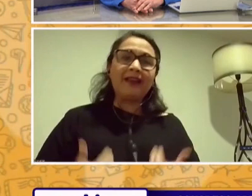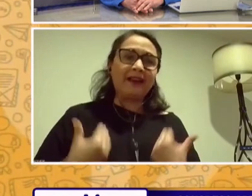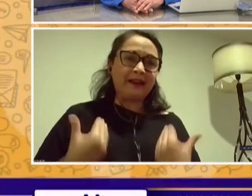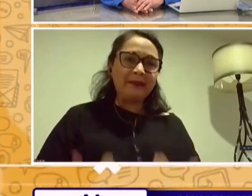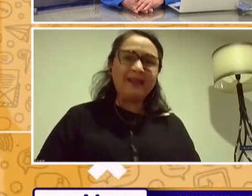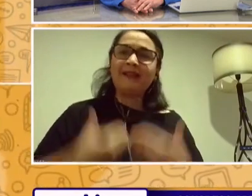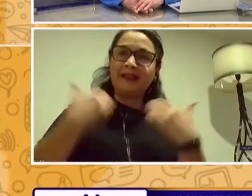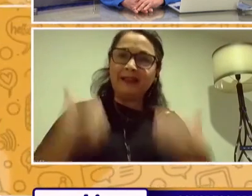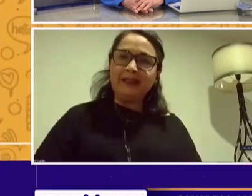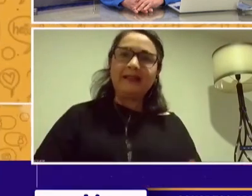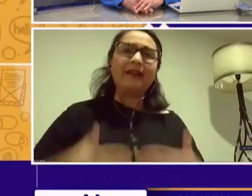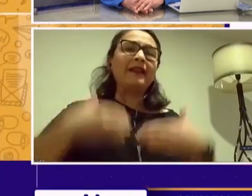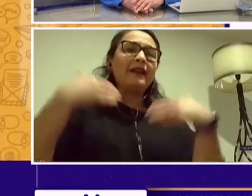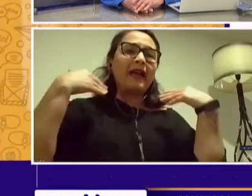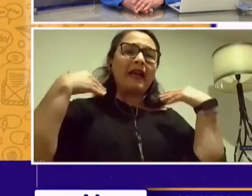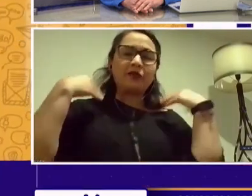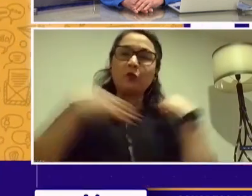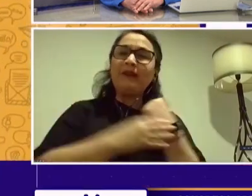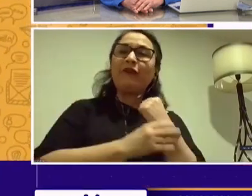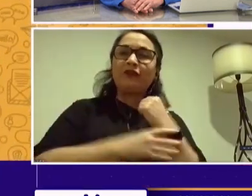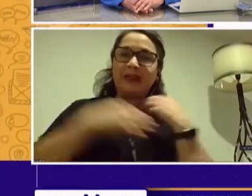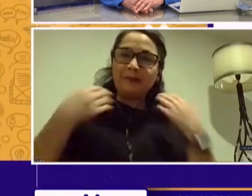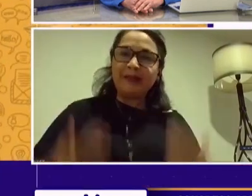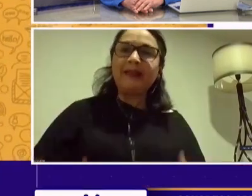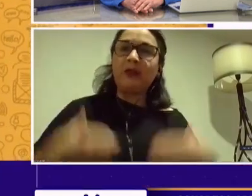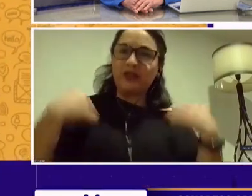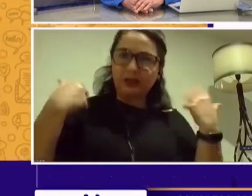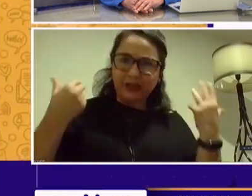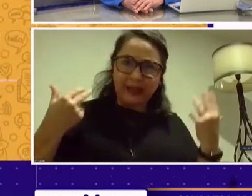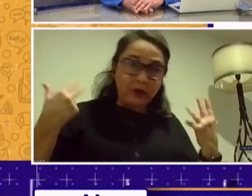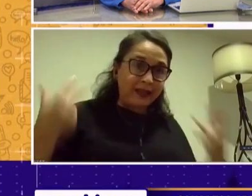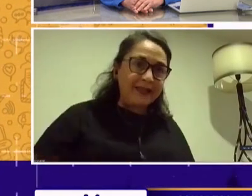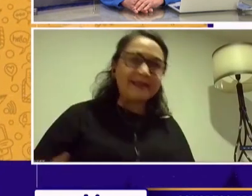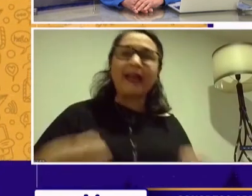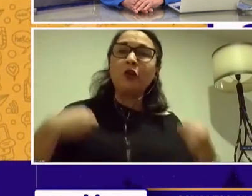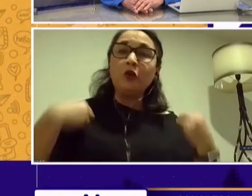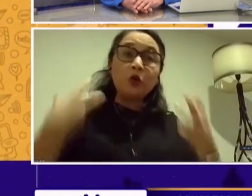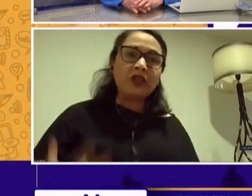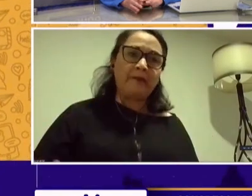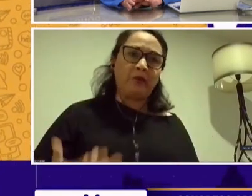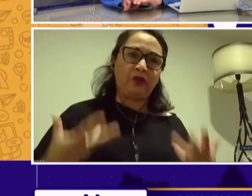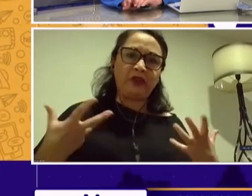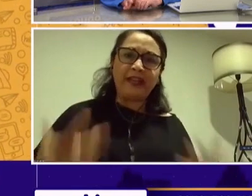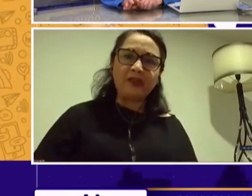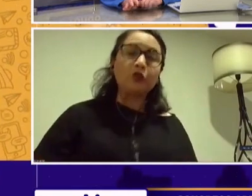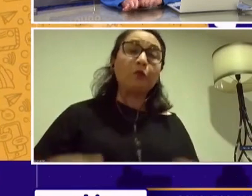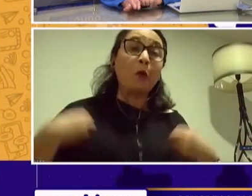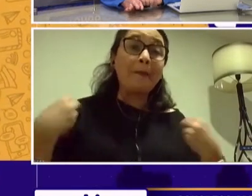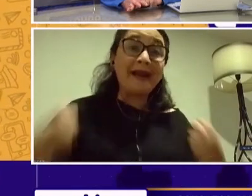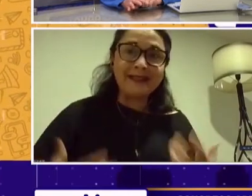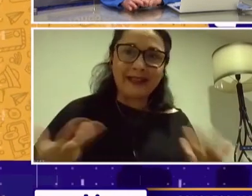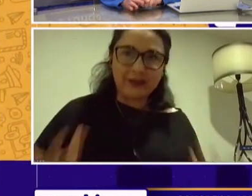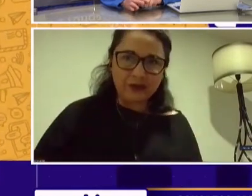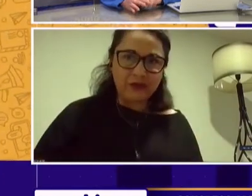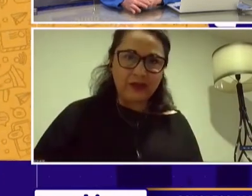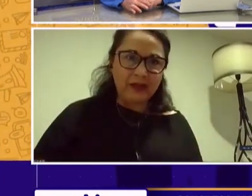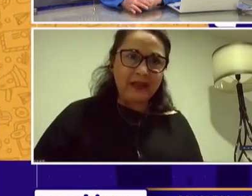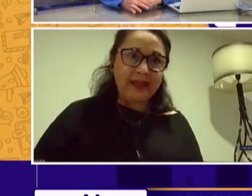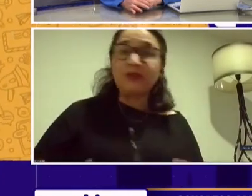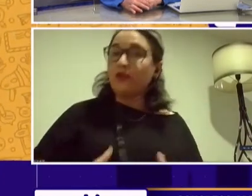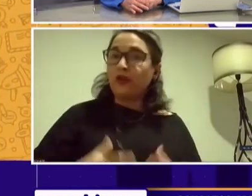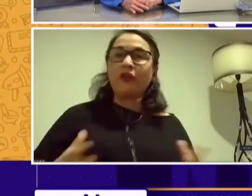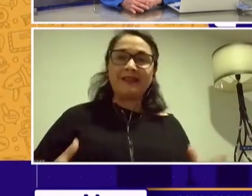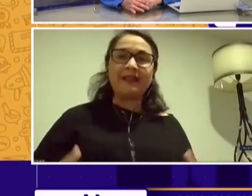autoridades que realmente deslindan, asumen frontalmente la lucha contra la violencia, luchan por los derechos, por más derechos,